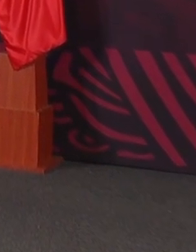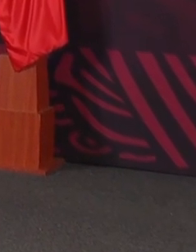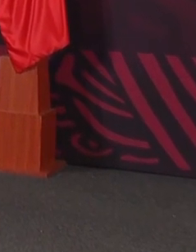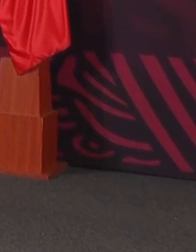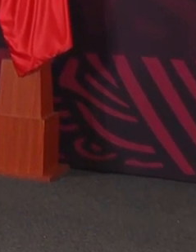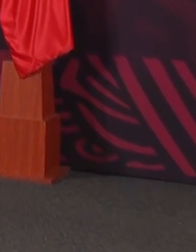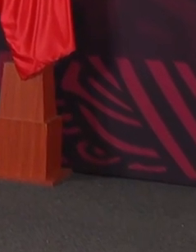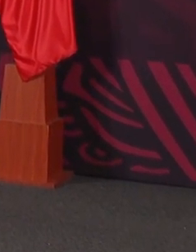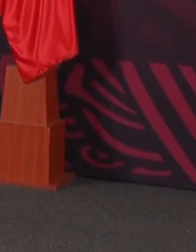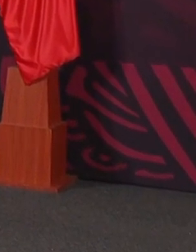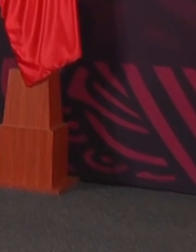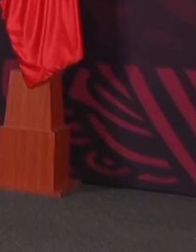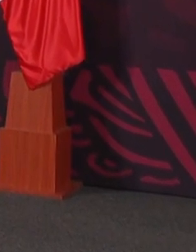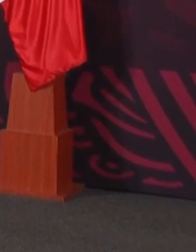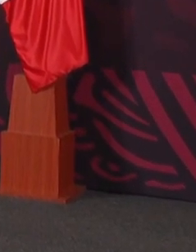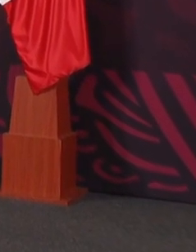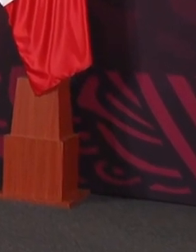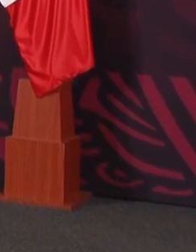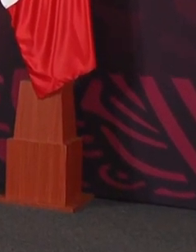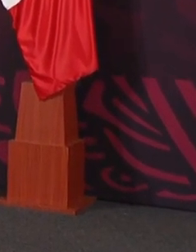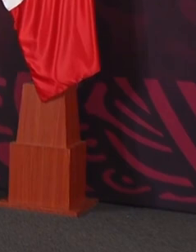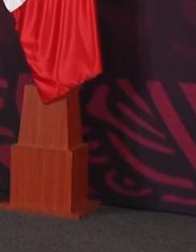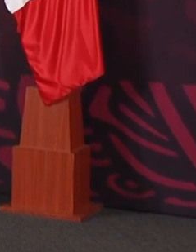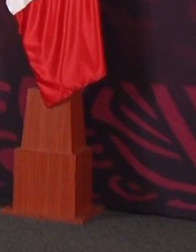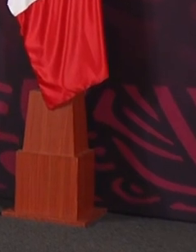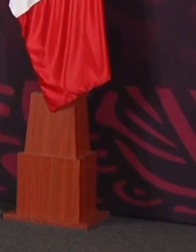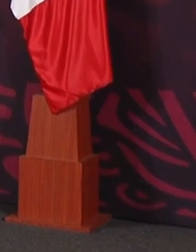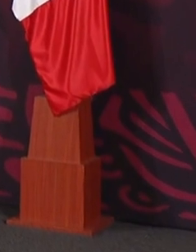lo cambiaban, lo modificaban,